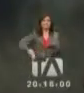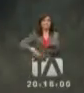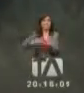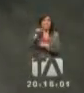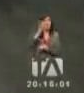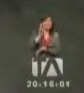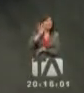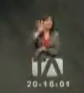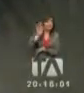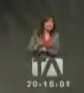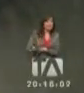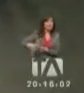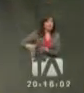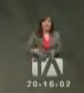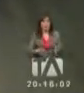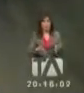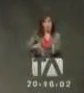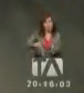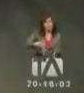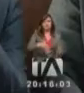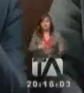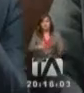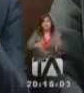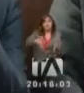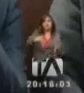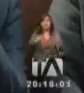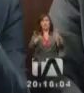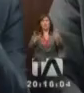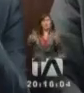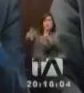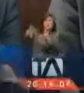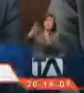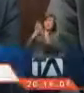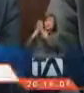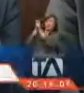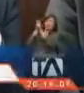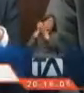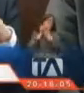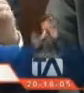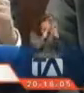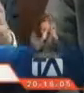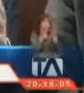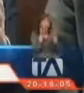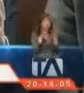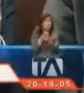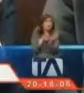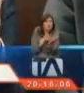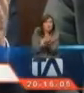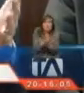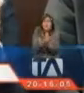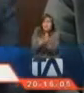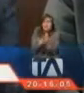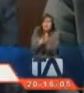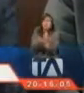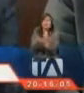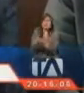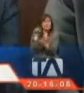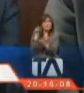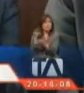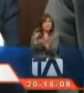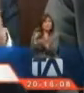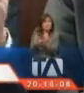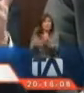67 kilómetros de túneles o galerías. Muchos de los accesos a esta red de galerías y en donde se